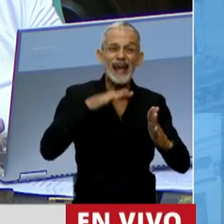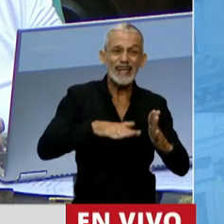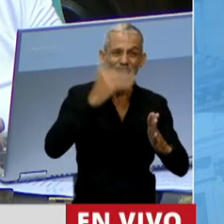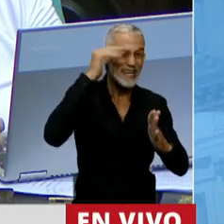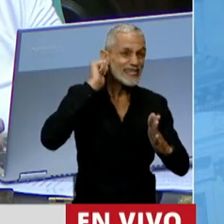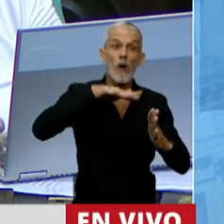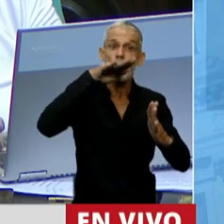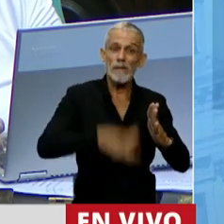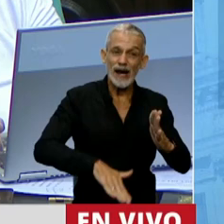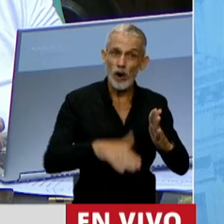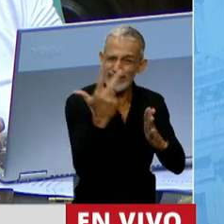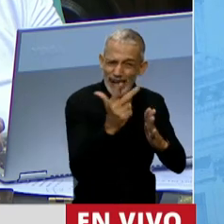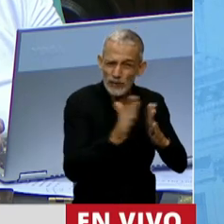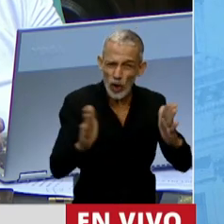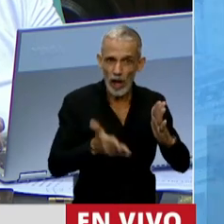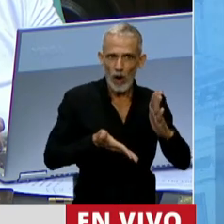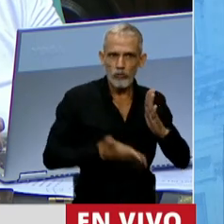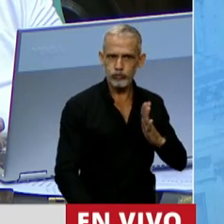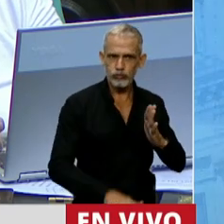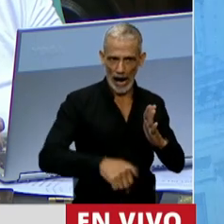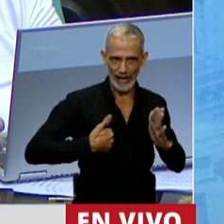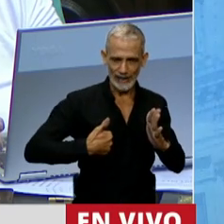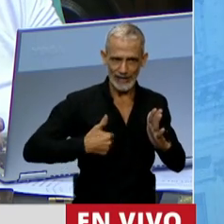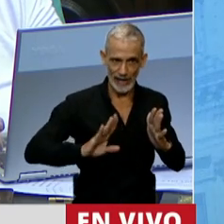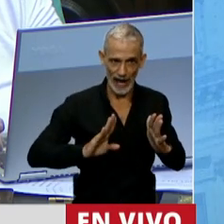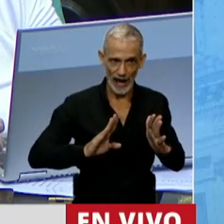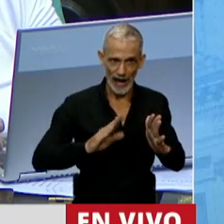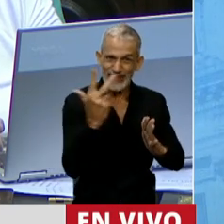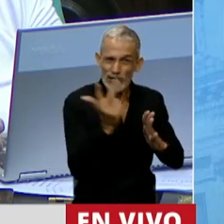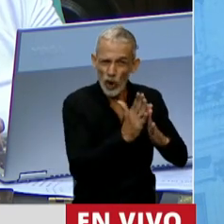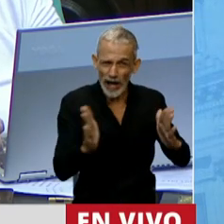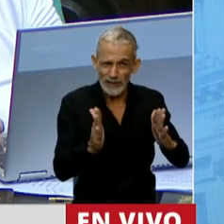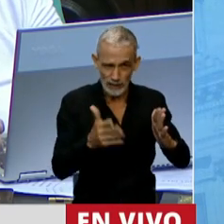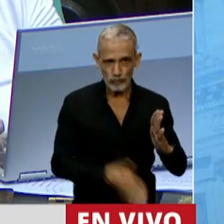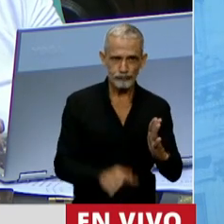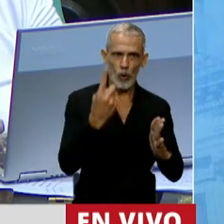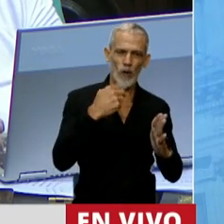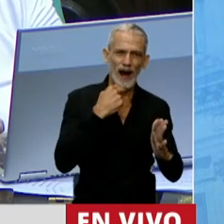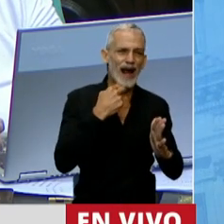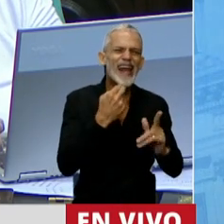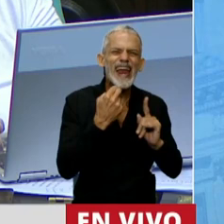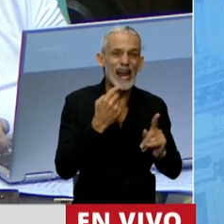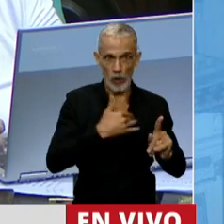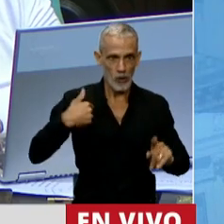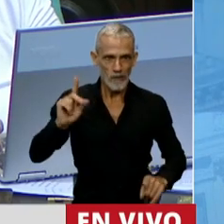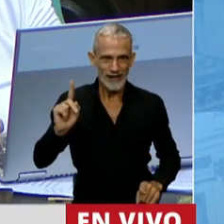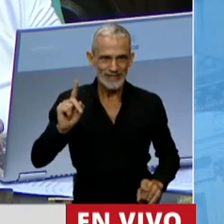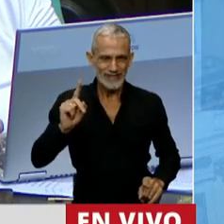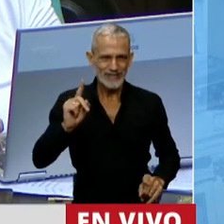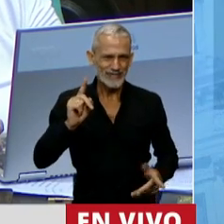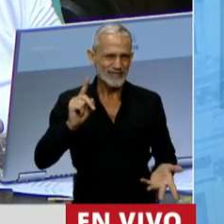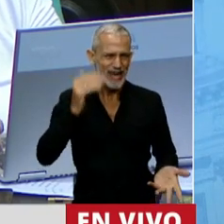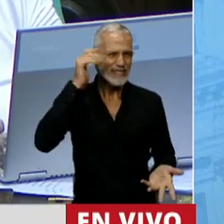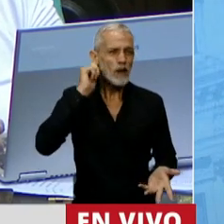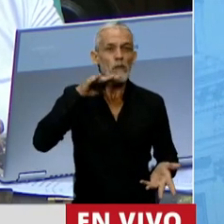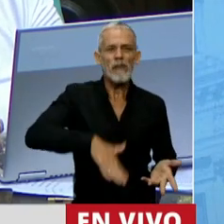de 15 años da luz en la Argentina. Son niñas, señor presidente, no madres. Y